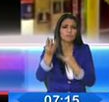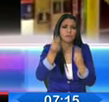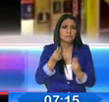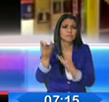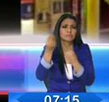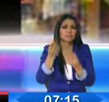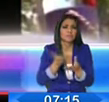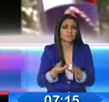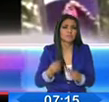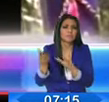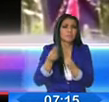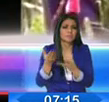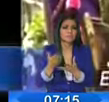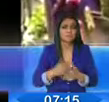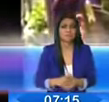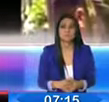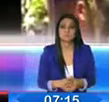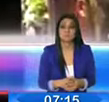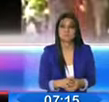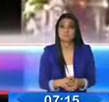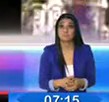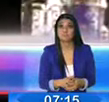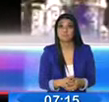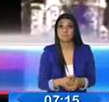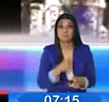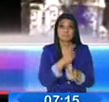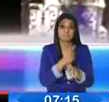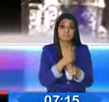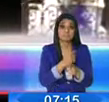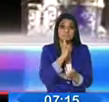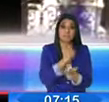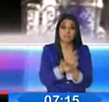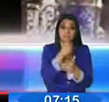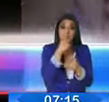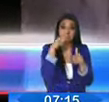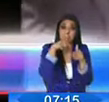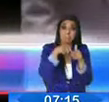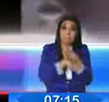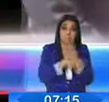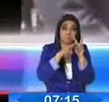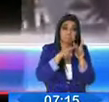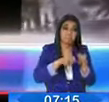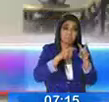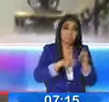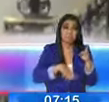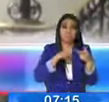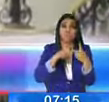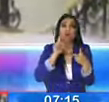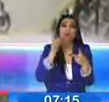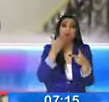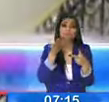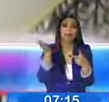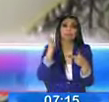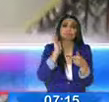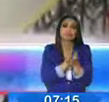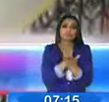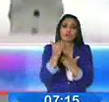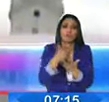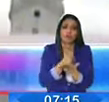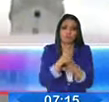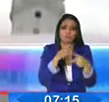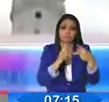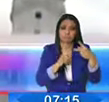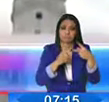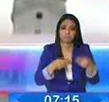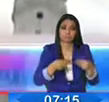pasa documentación se preguntó entonces si aquello era o no espionaje o deslealtad que el tema ya está en manos de la fiscalía